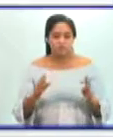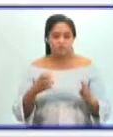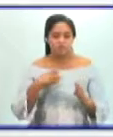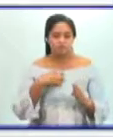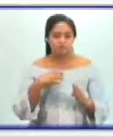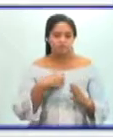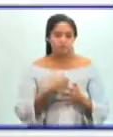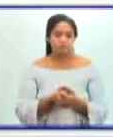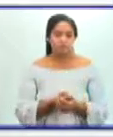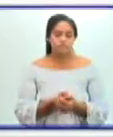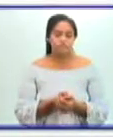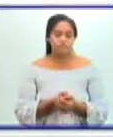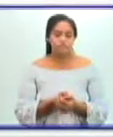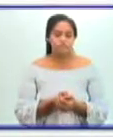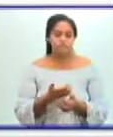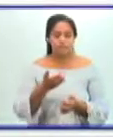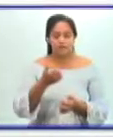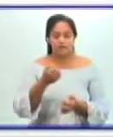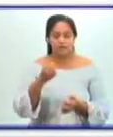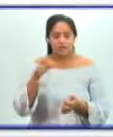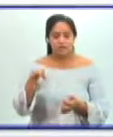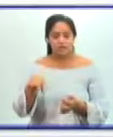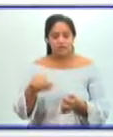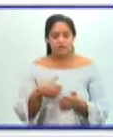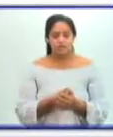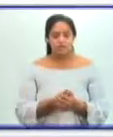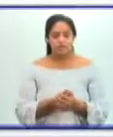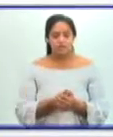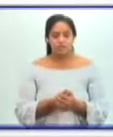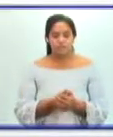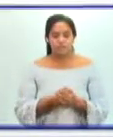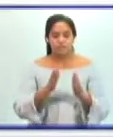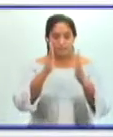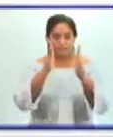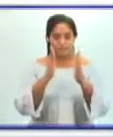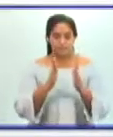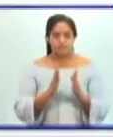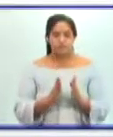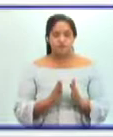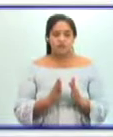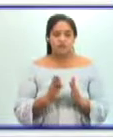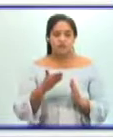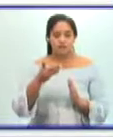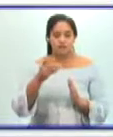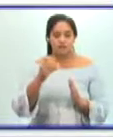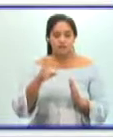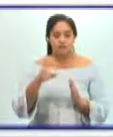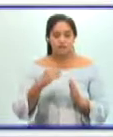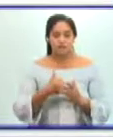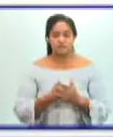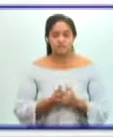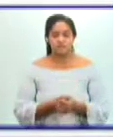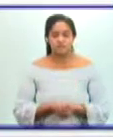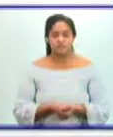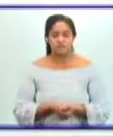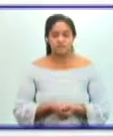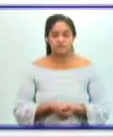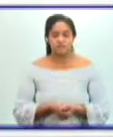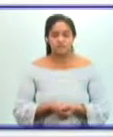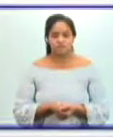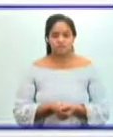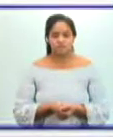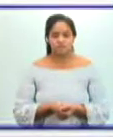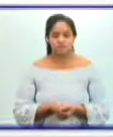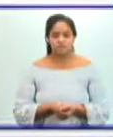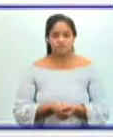caso al segmento AG, que es paralelo al segmento DC, y también